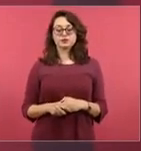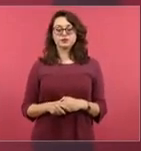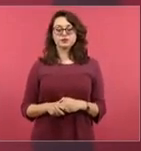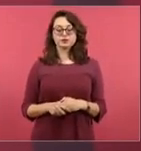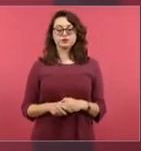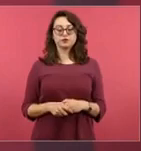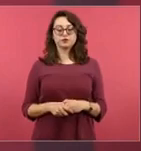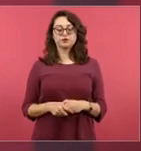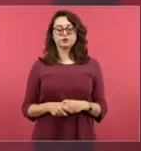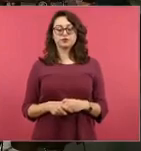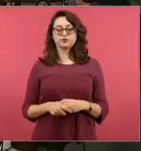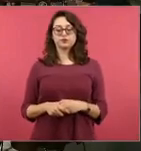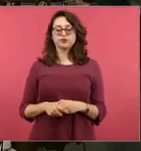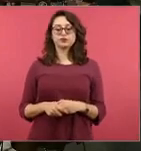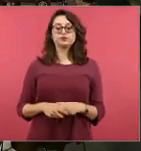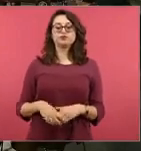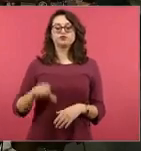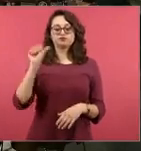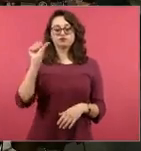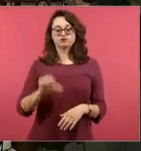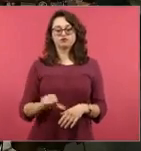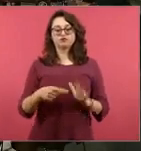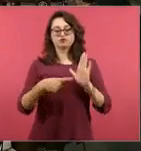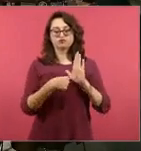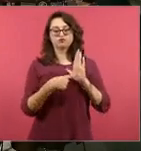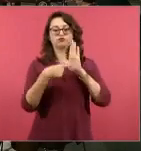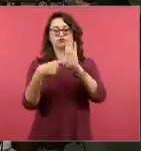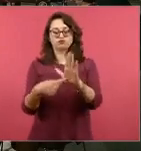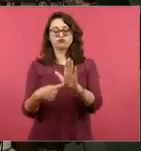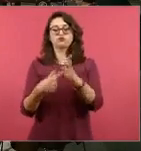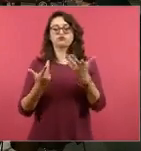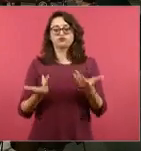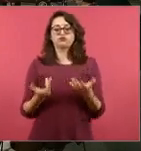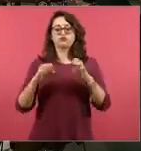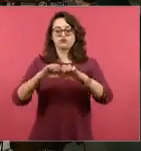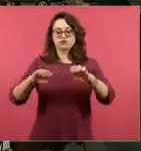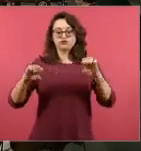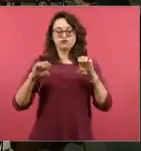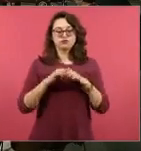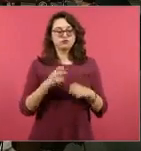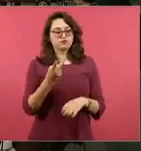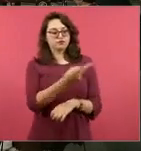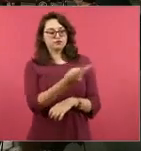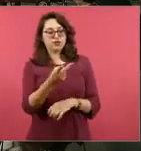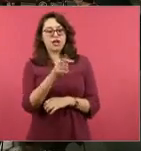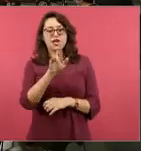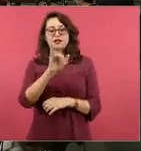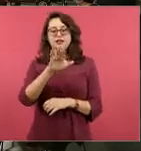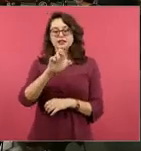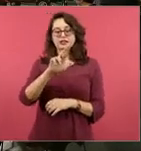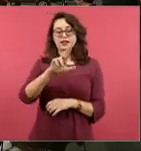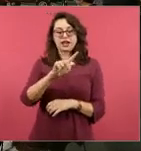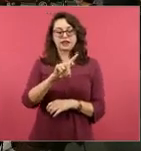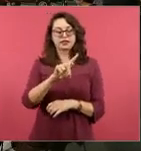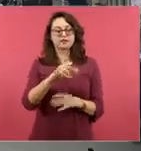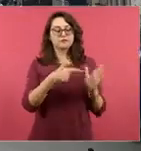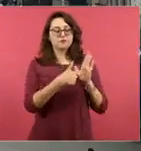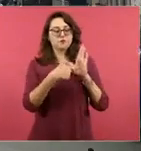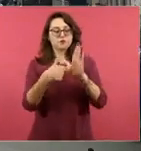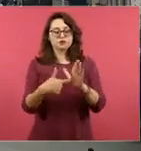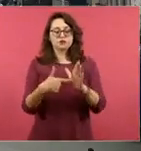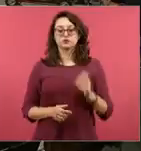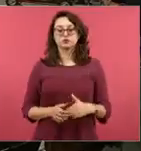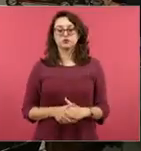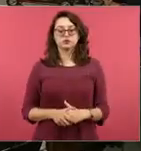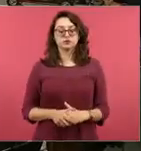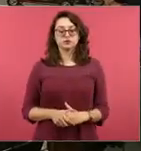esta presentación con un equipo, con Richard Alberto y Alicia del Carmen, nos van a presentar los libros.